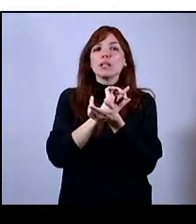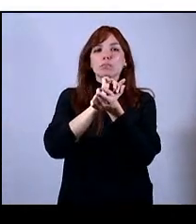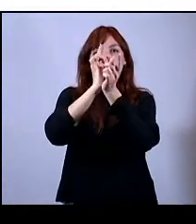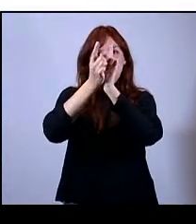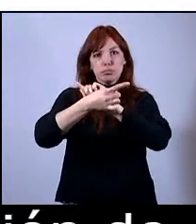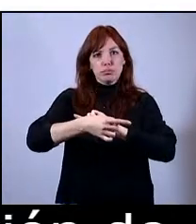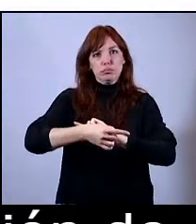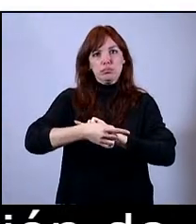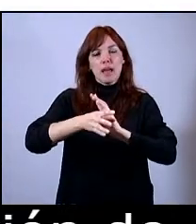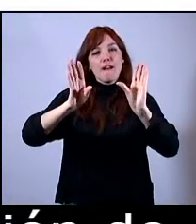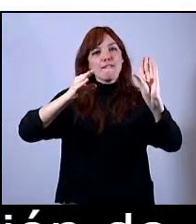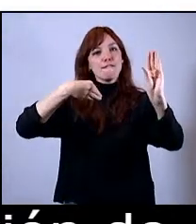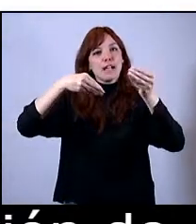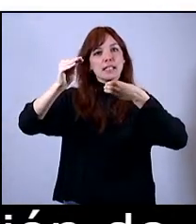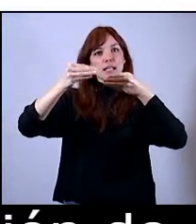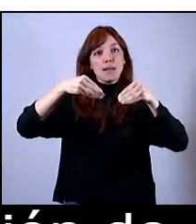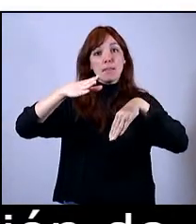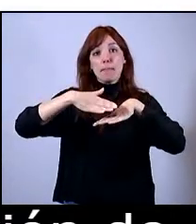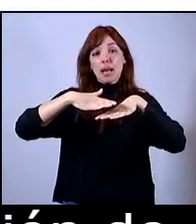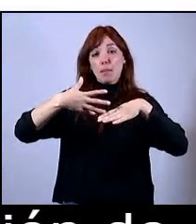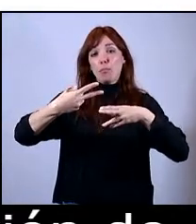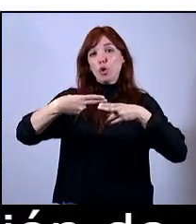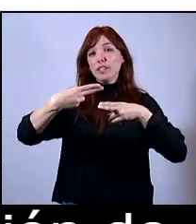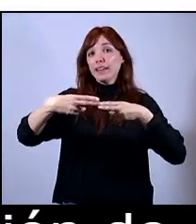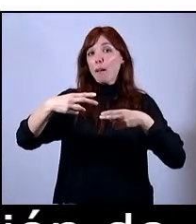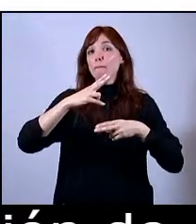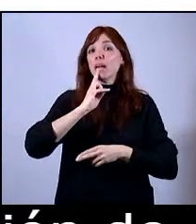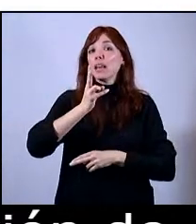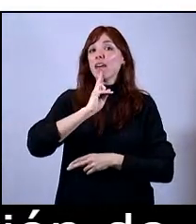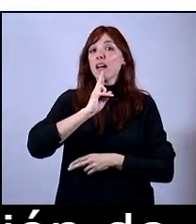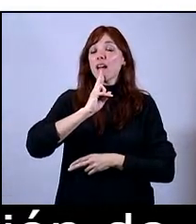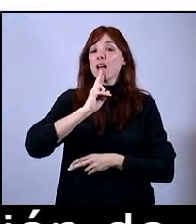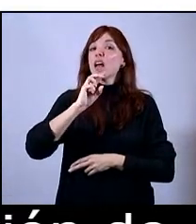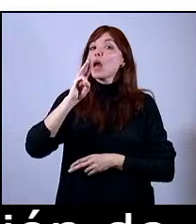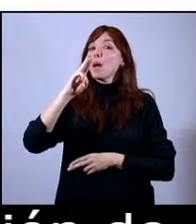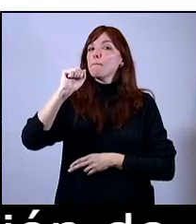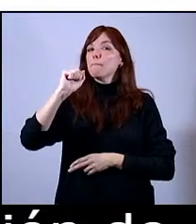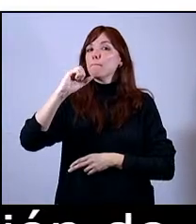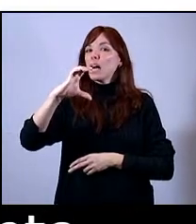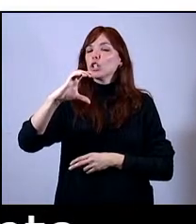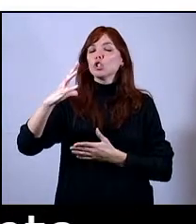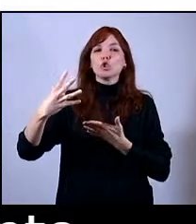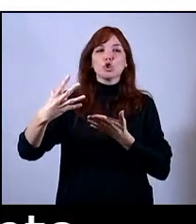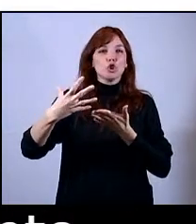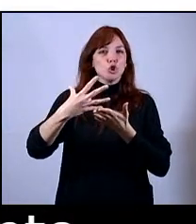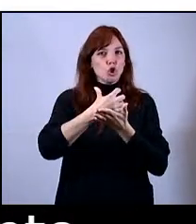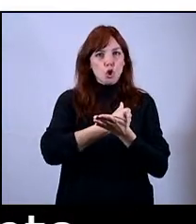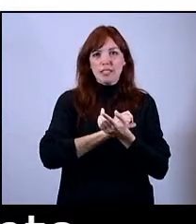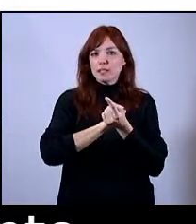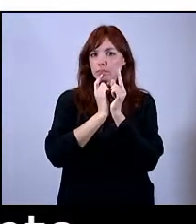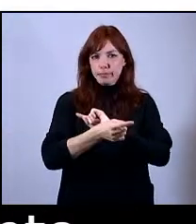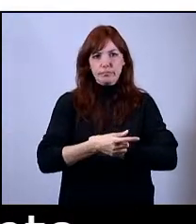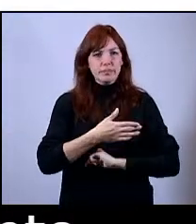flexibilización de todas las políticas verdes de la PAC, tanto ecoregímenes como condicionalidad reforzada. Hemos puesto